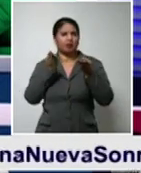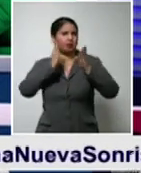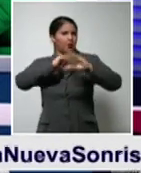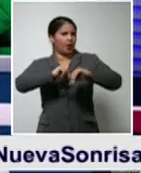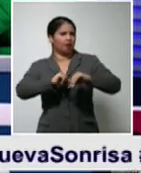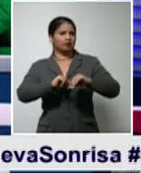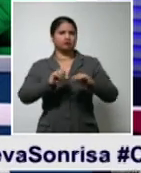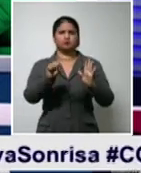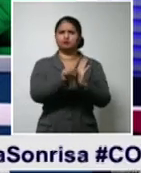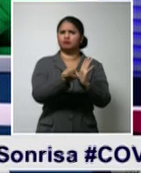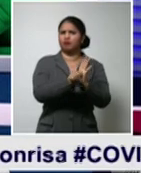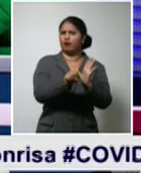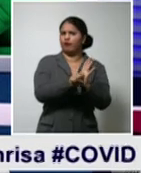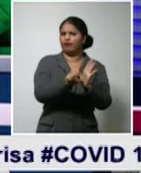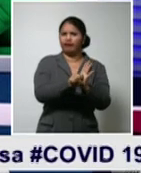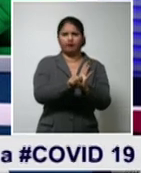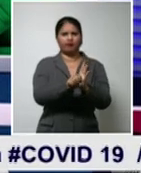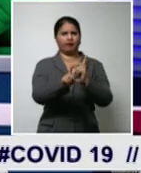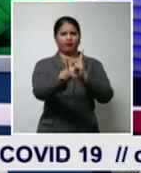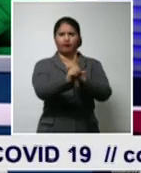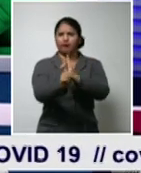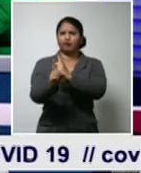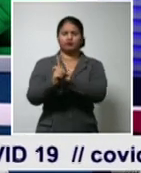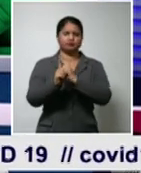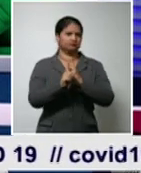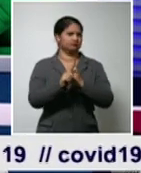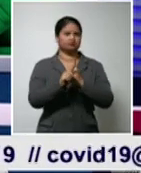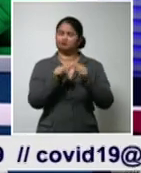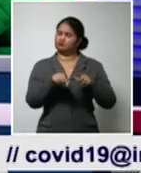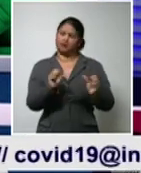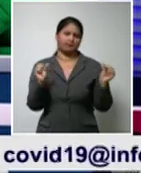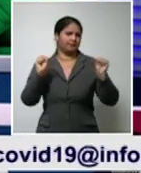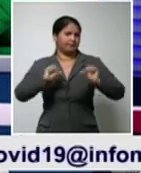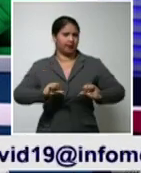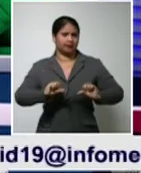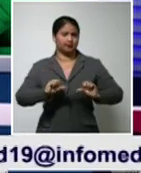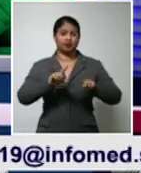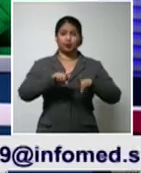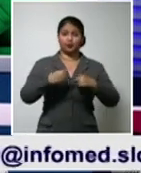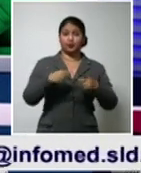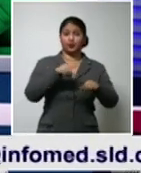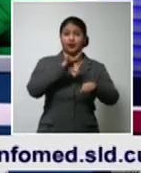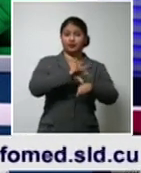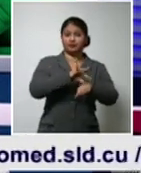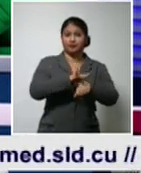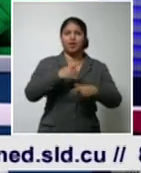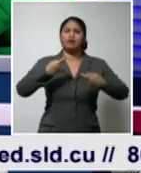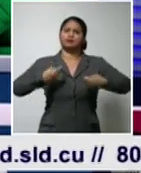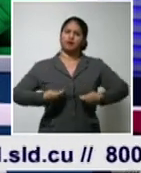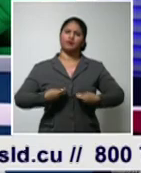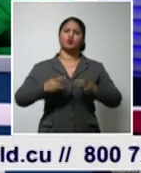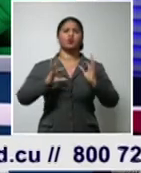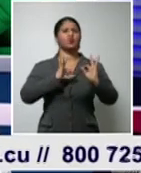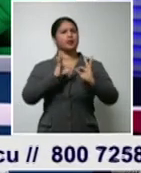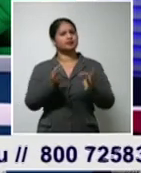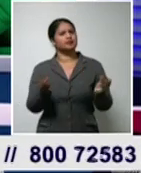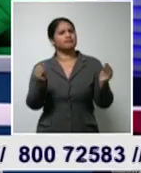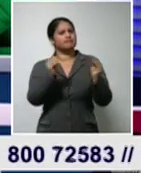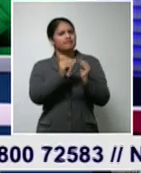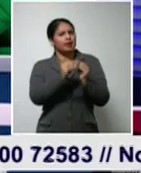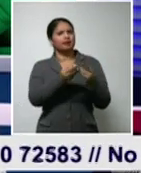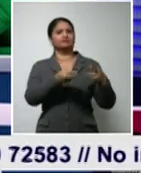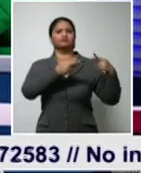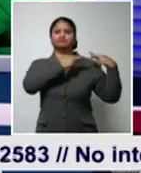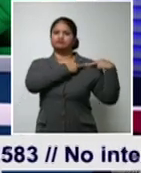enfermedad, que es una enfermedad que no siempre evoluciona favorablemente, como algunos te dicen,